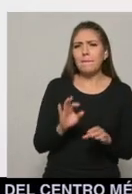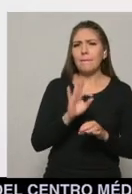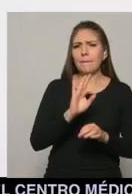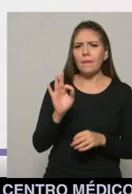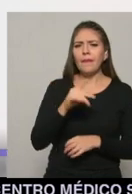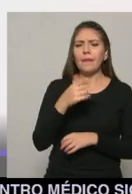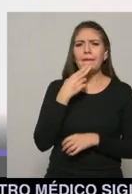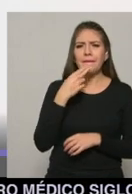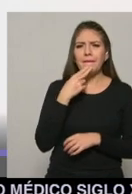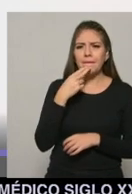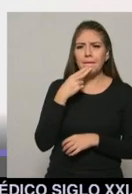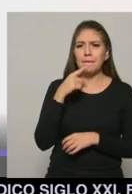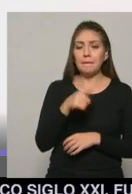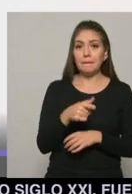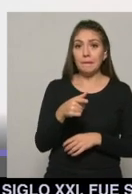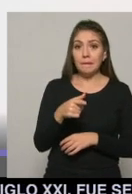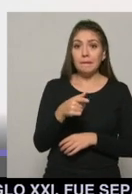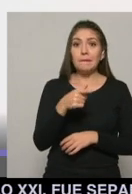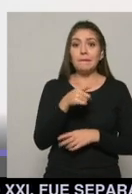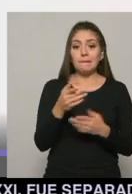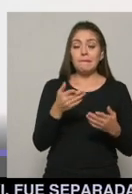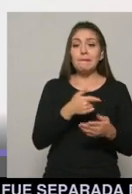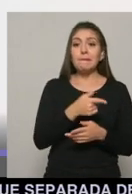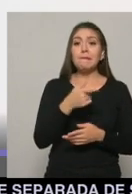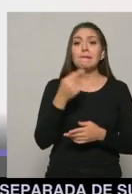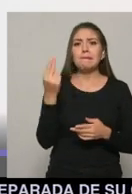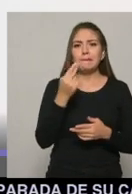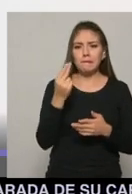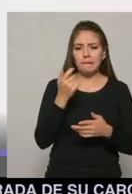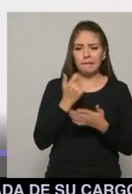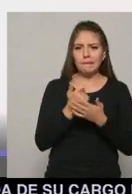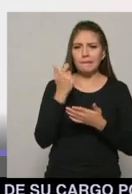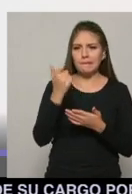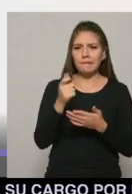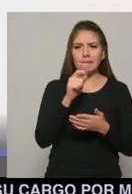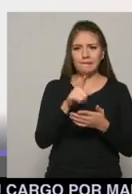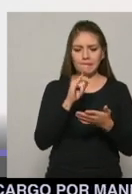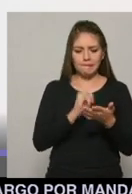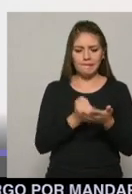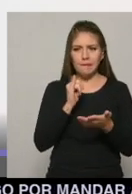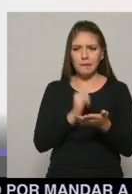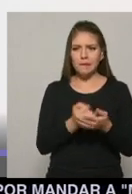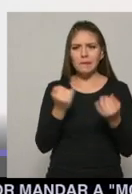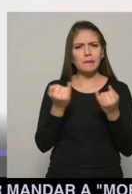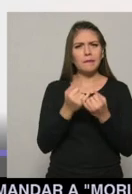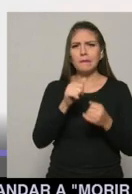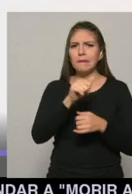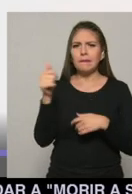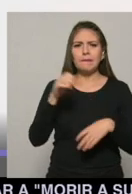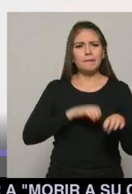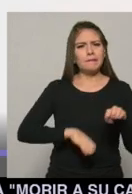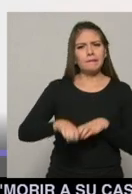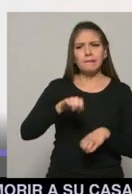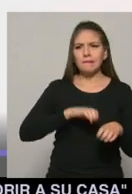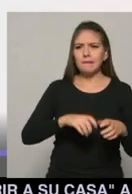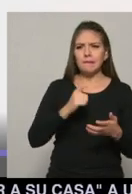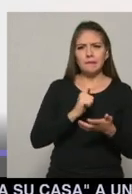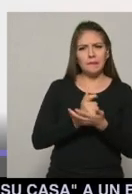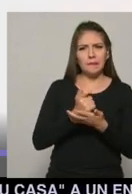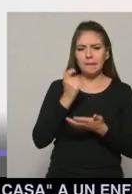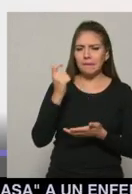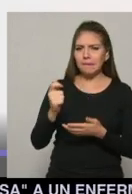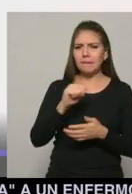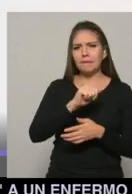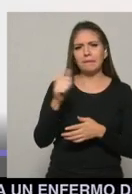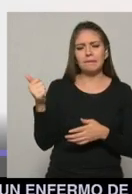y que utilizamos servicios, pues paguen los impuestos que pagan cualquier otra empresa tradicional en México. Me refiero al